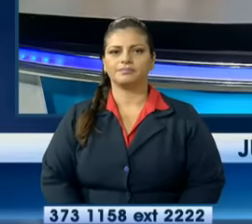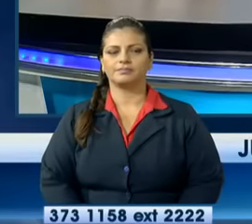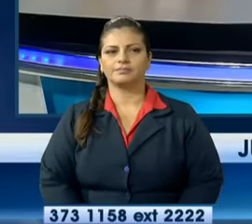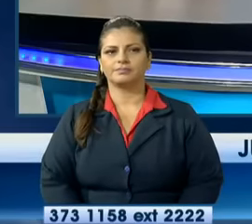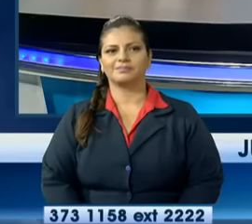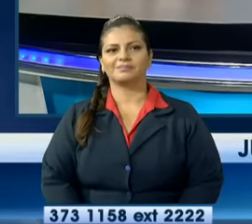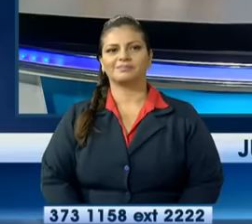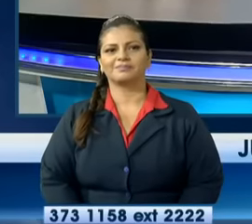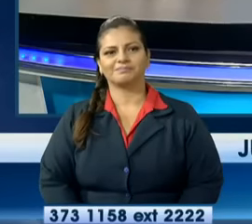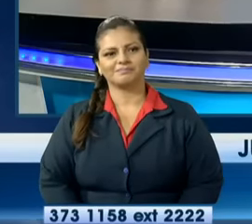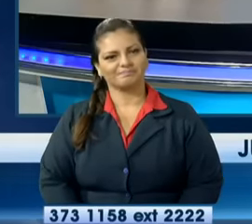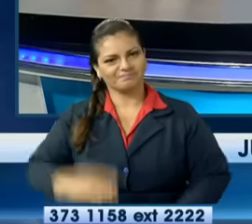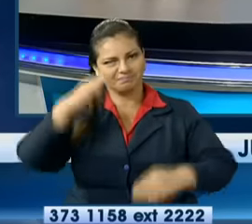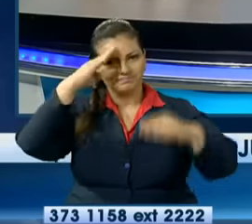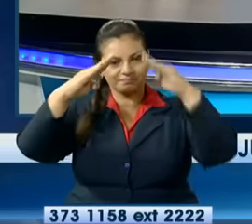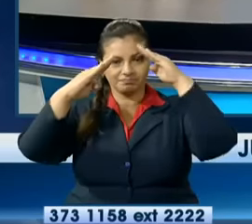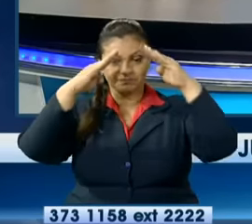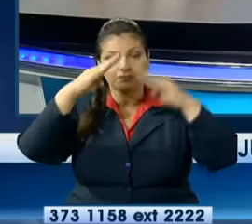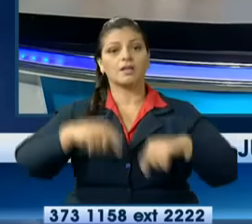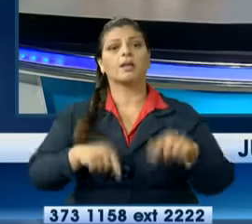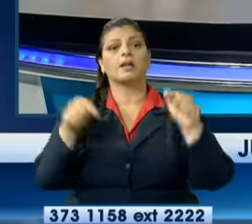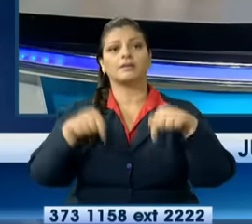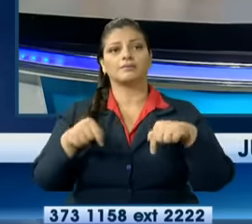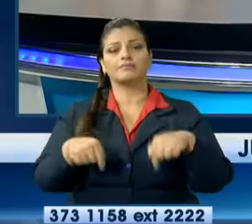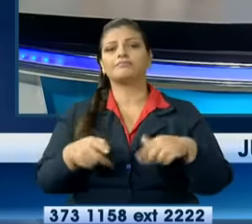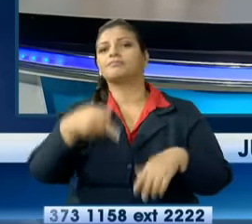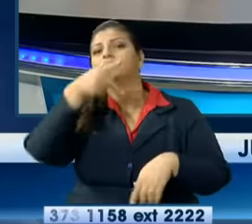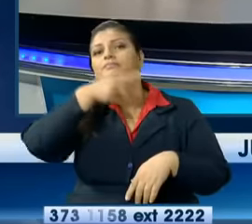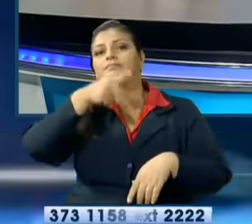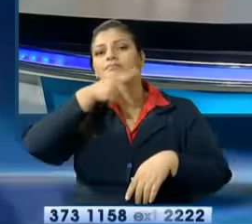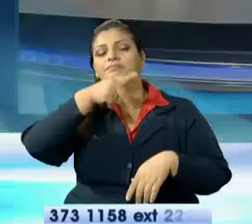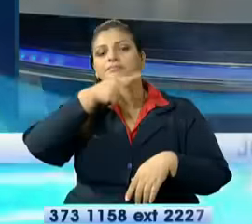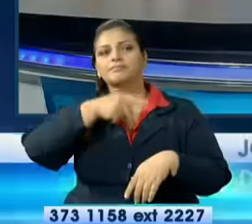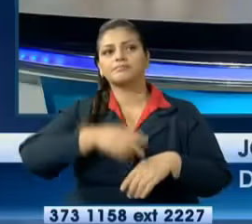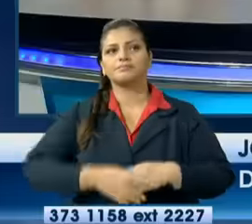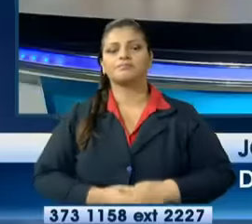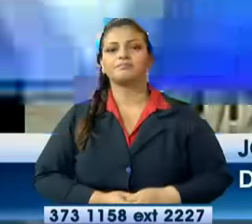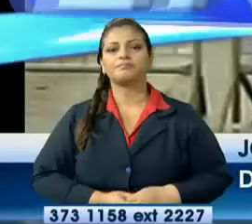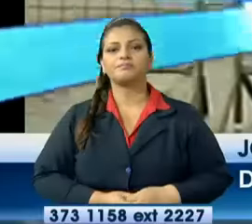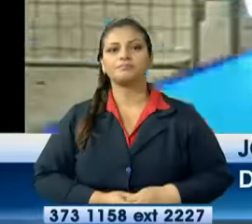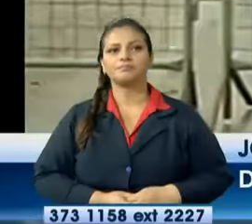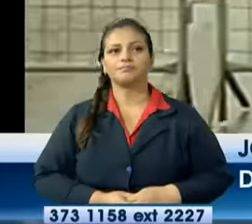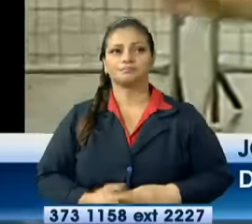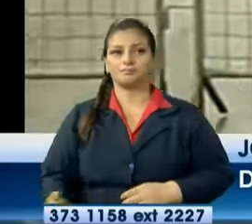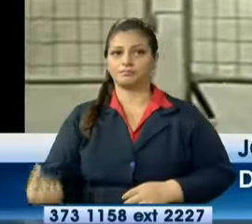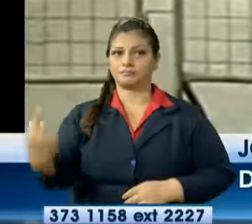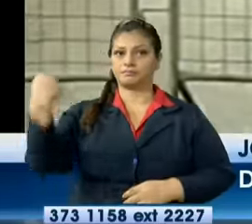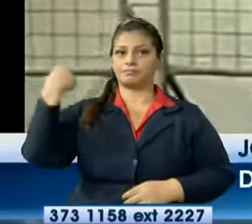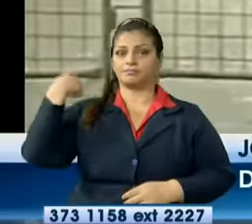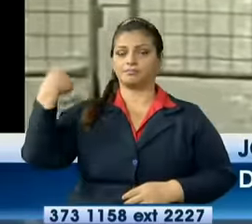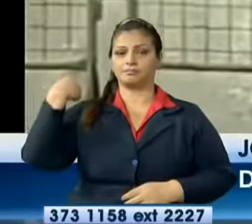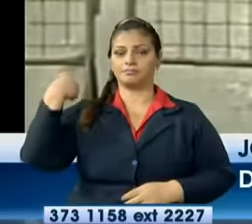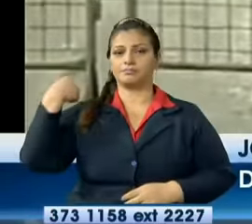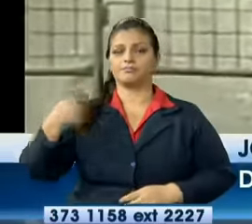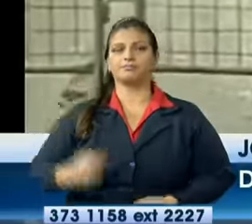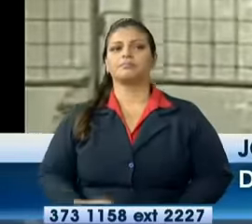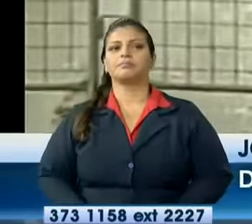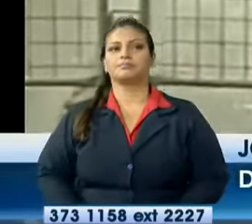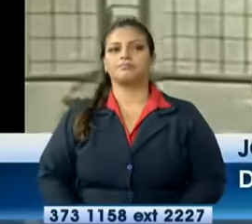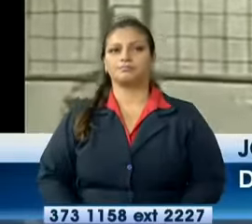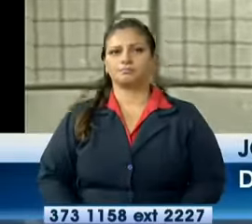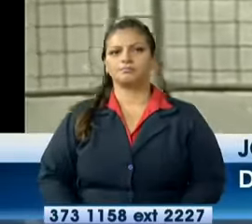¿Qué tal, Roselena? Hugo, sí, nosotros continuamos por acá desde Puerto Viejo, donde justo a mis espaldas, en estos instantes, nosotros, como